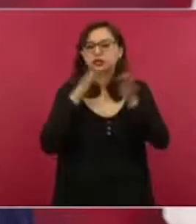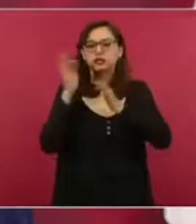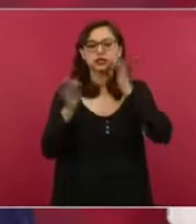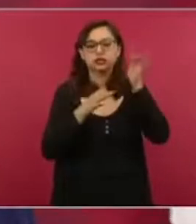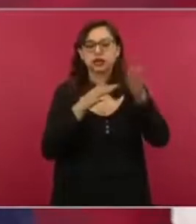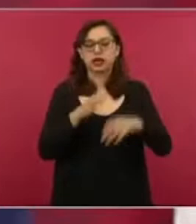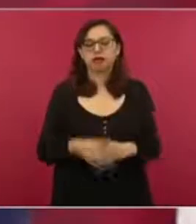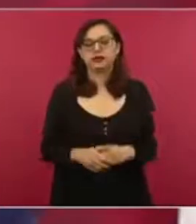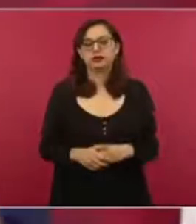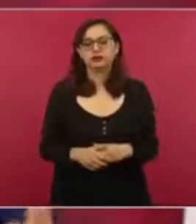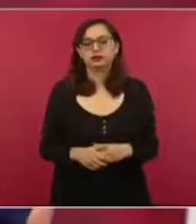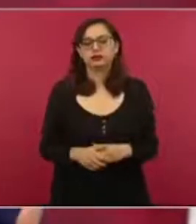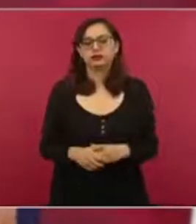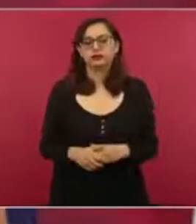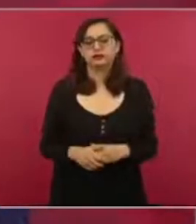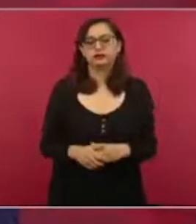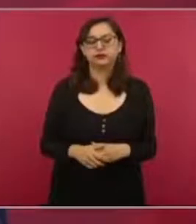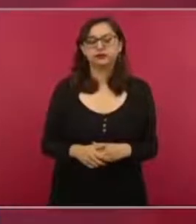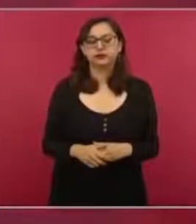Que